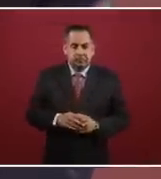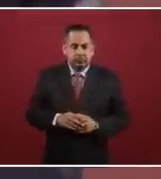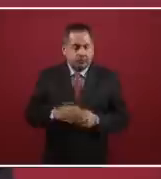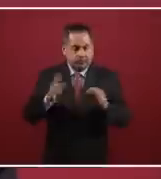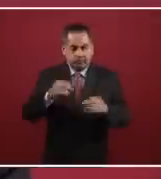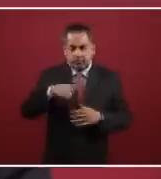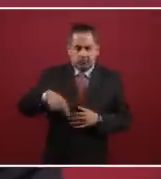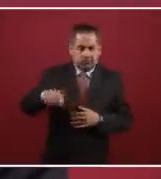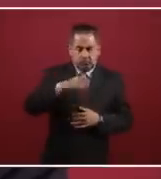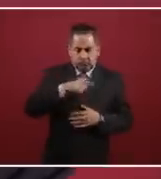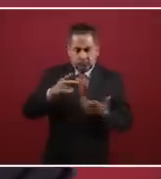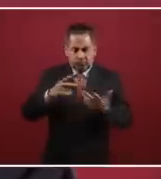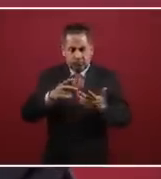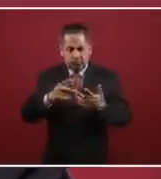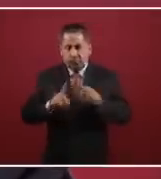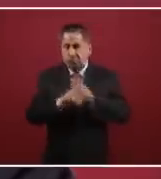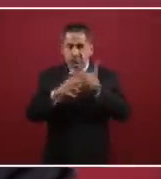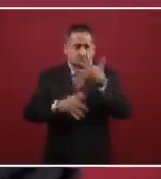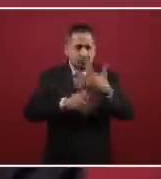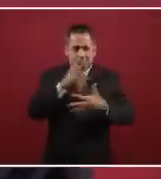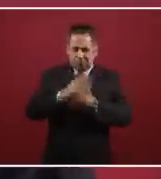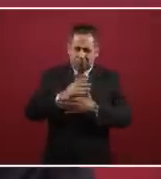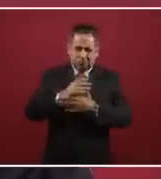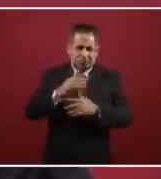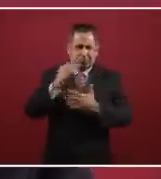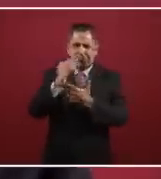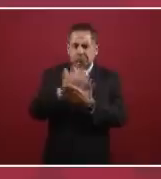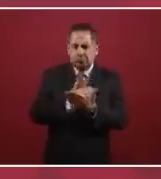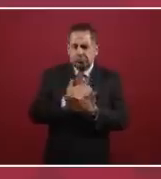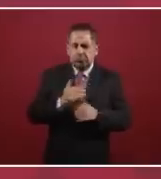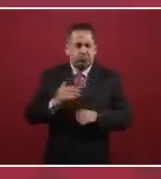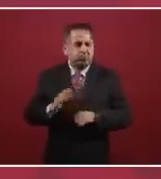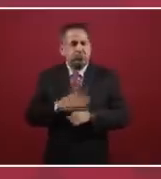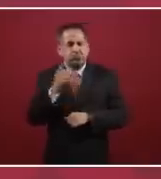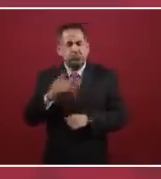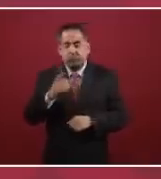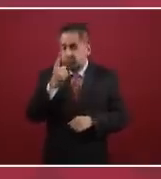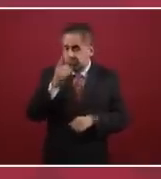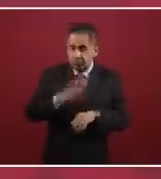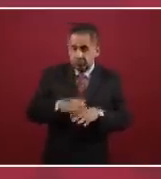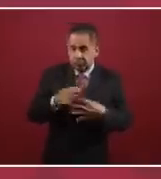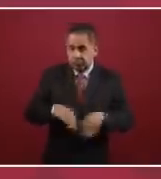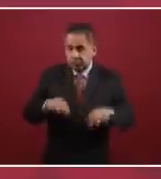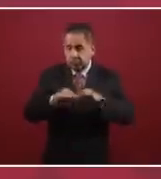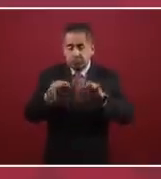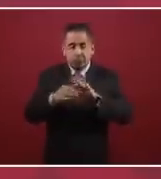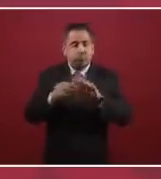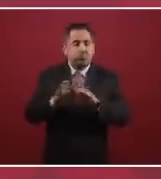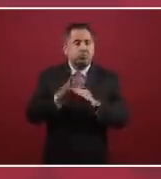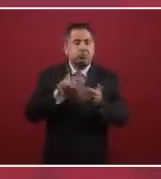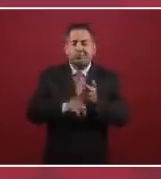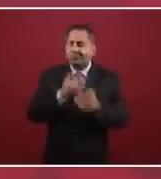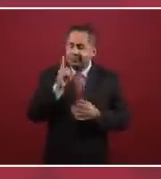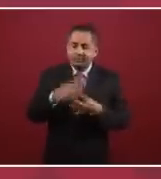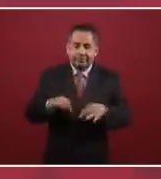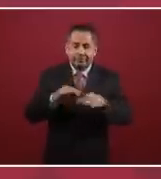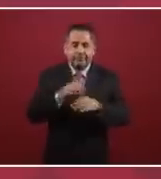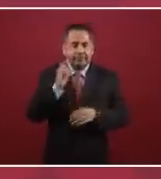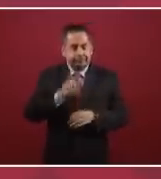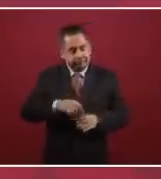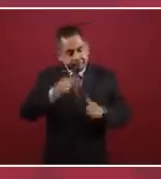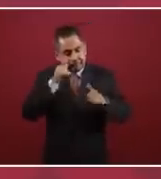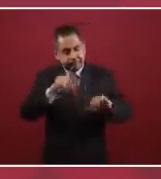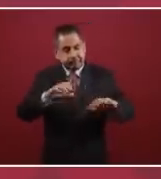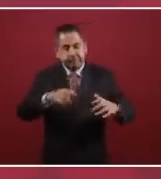bajemos los índices delictivos, porque lo más importante de todo es atender